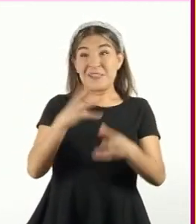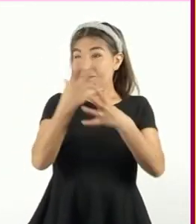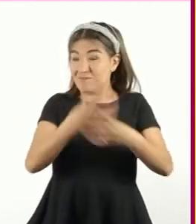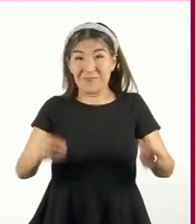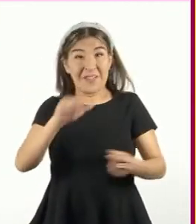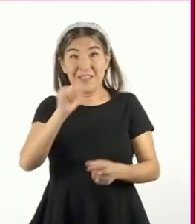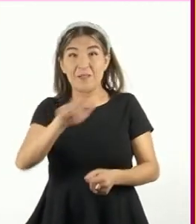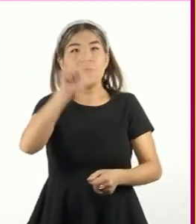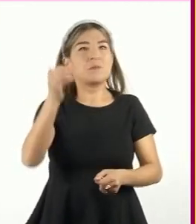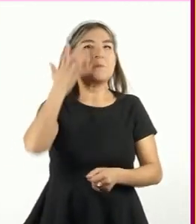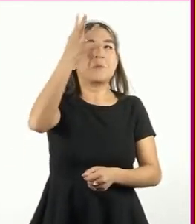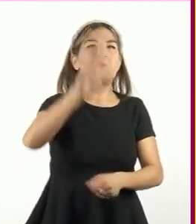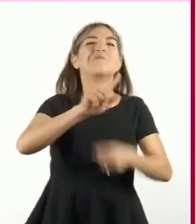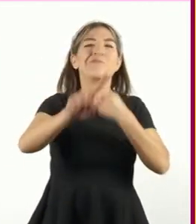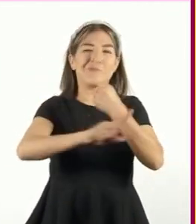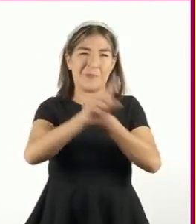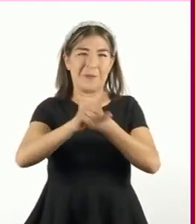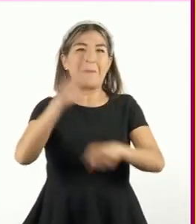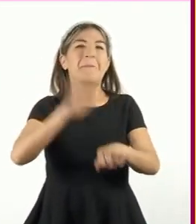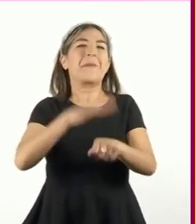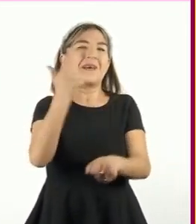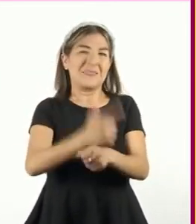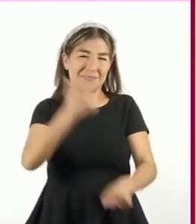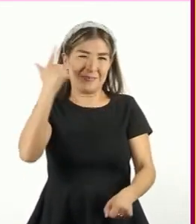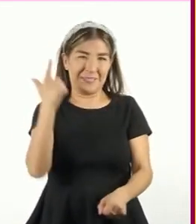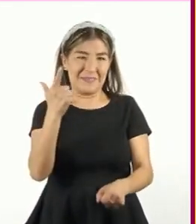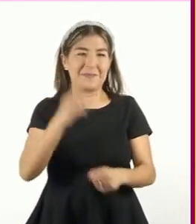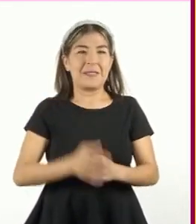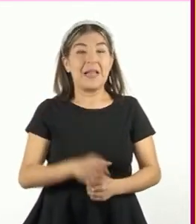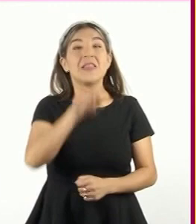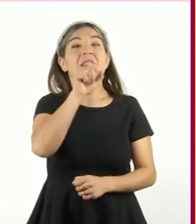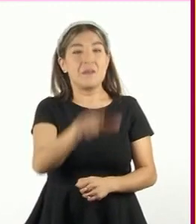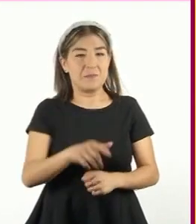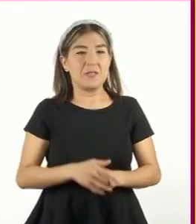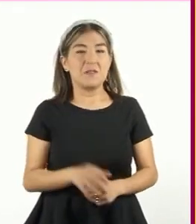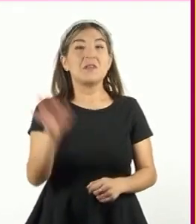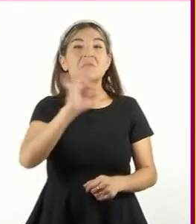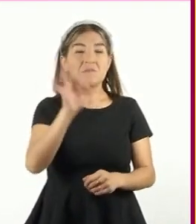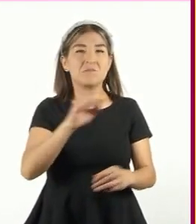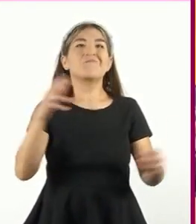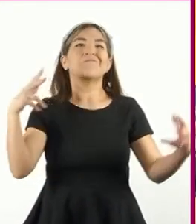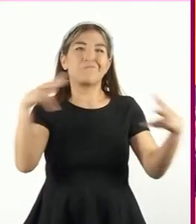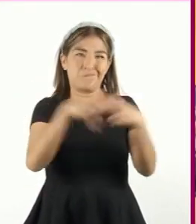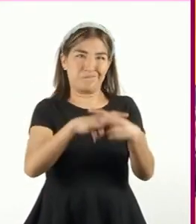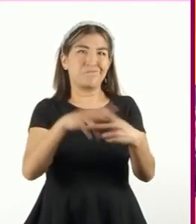pueden provocar problemas mucho mayores, incluso llegar